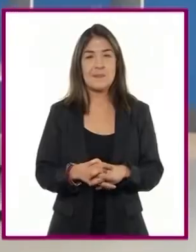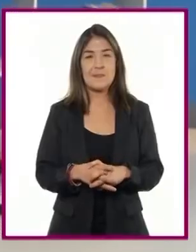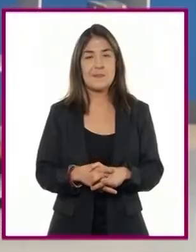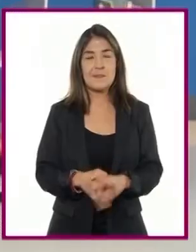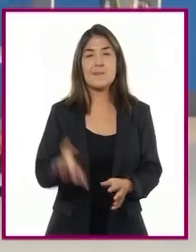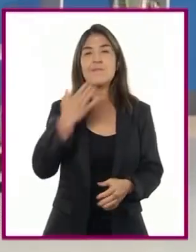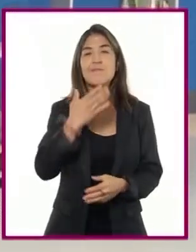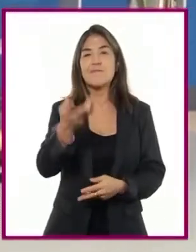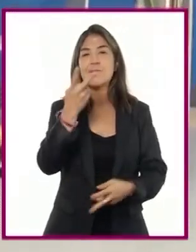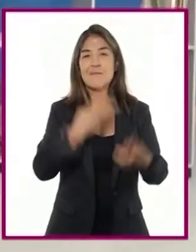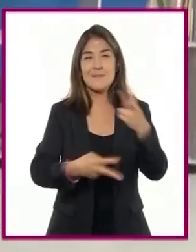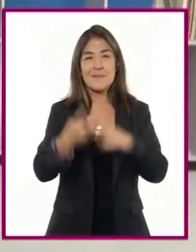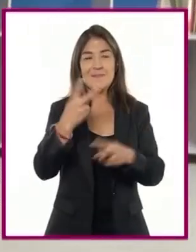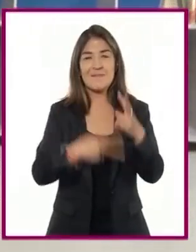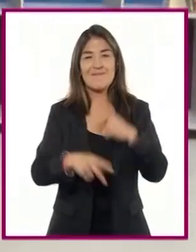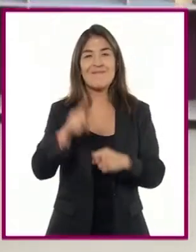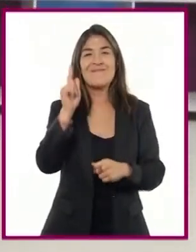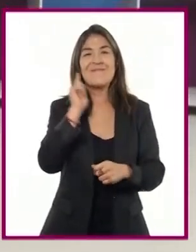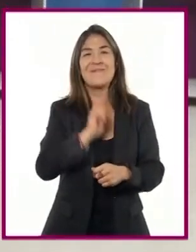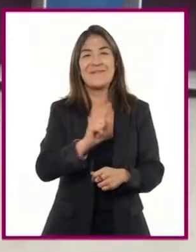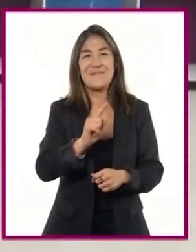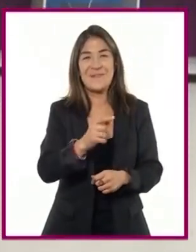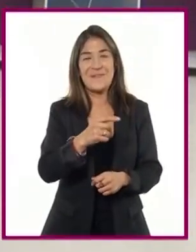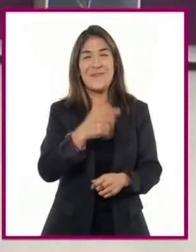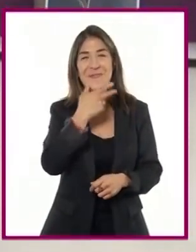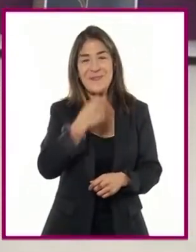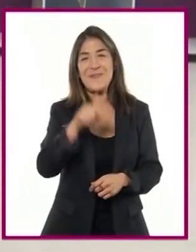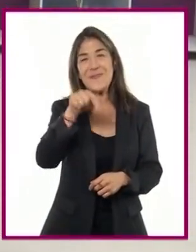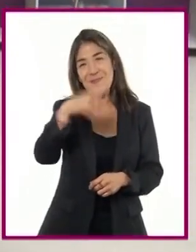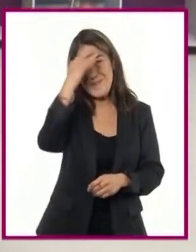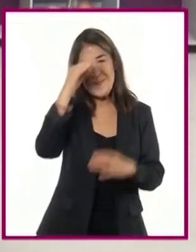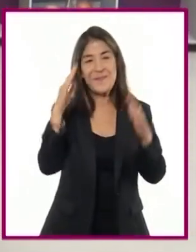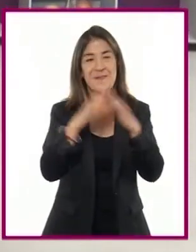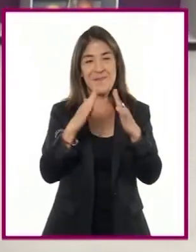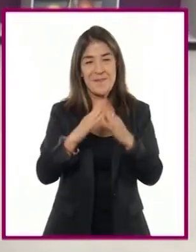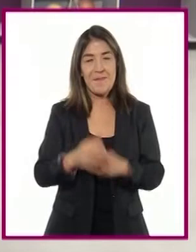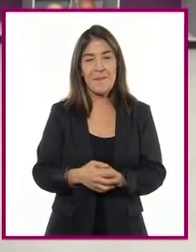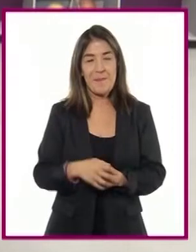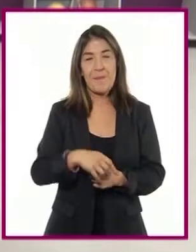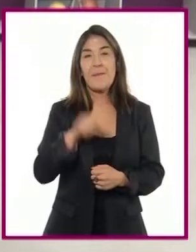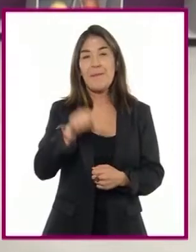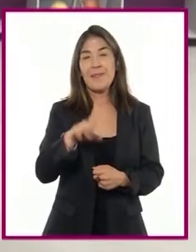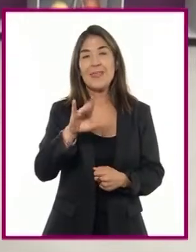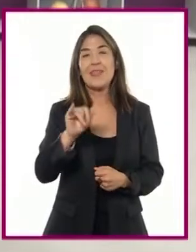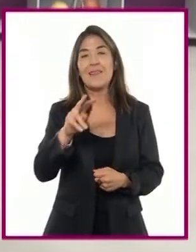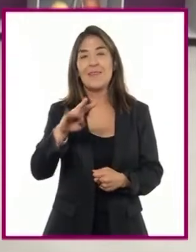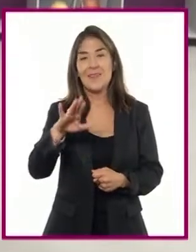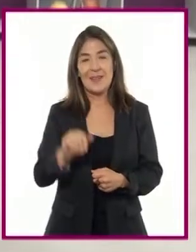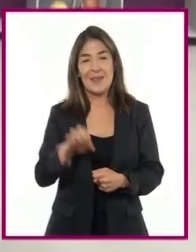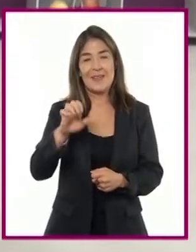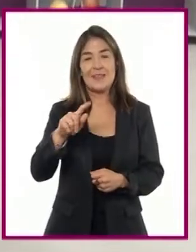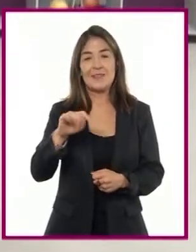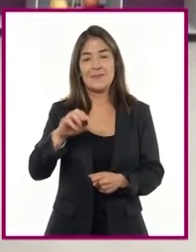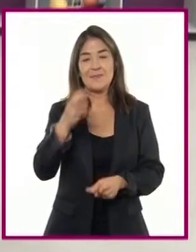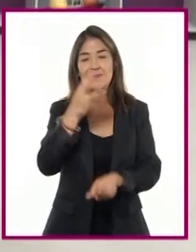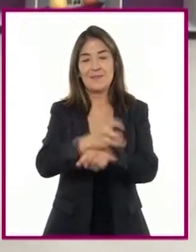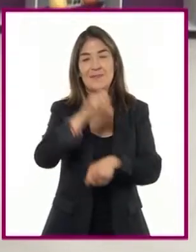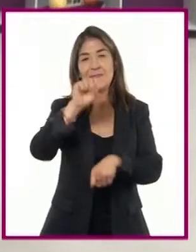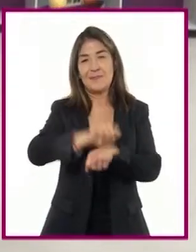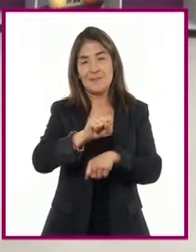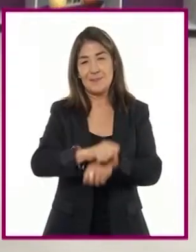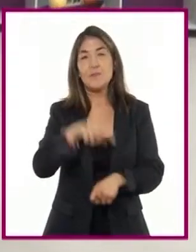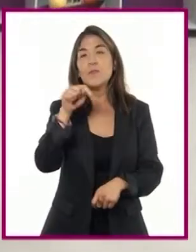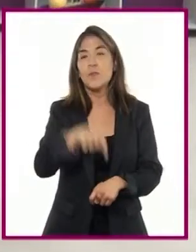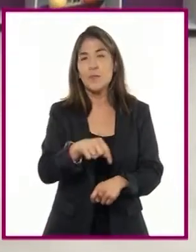Bienvenidas y bienvenidos estudiantes a una sesión más de Aprende en Casa, de la asignatura Formación Cívica y Ética tercer grado. En